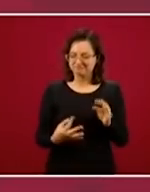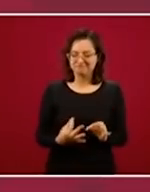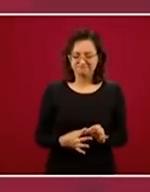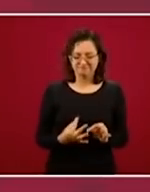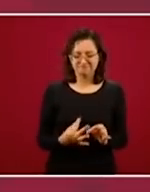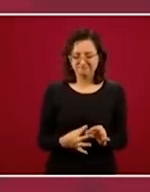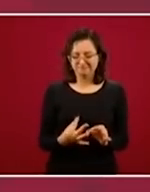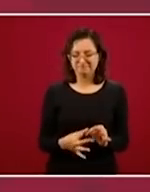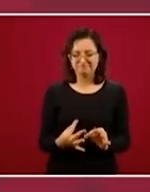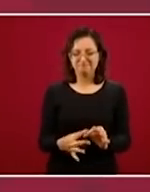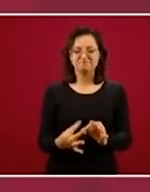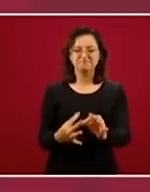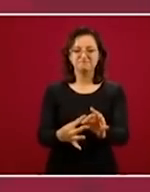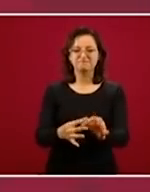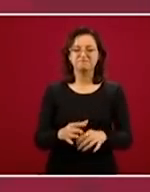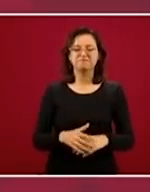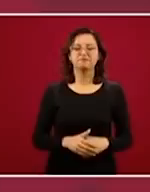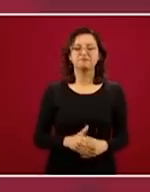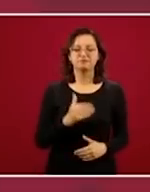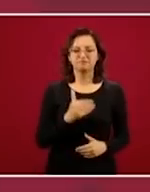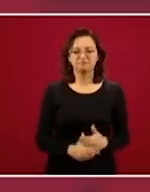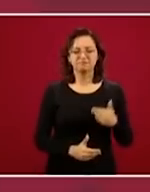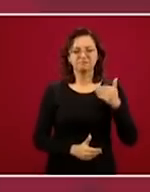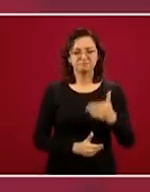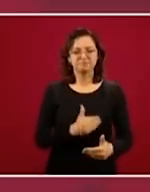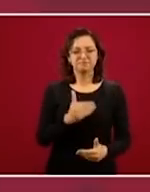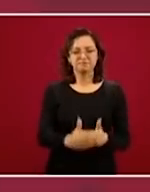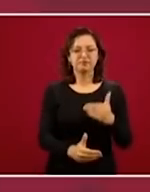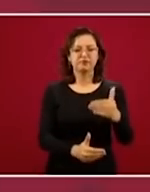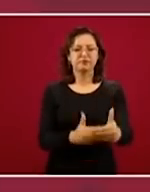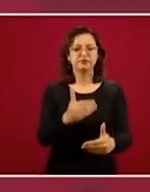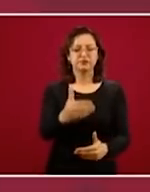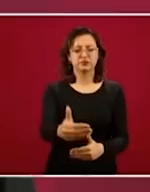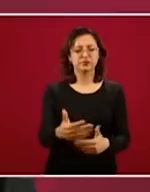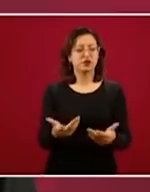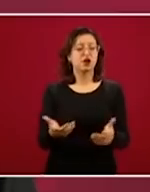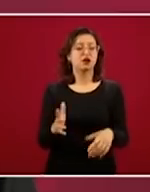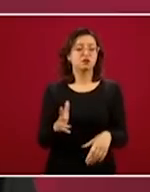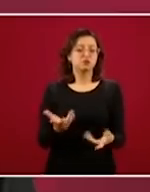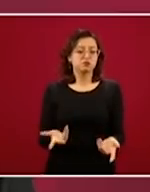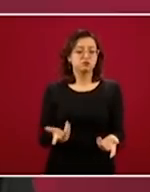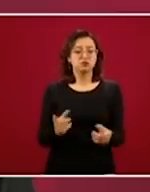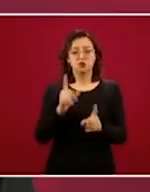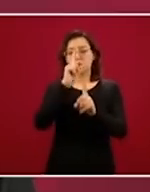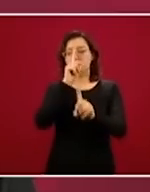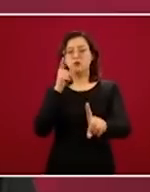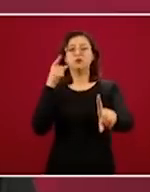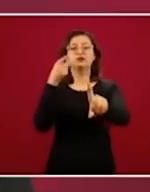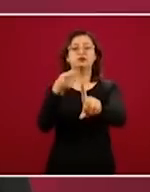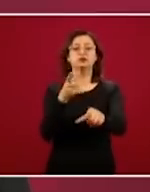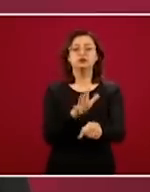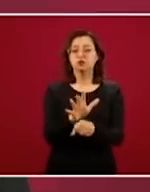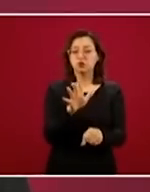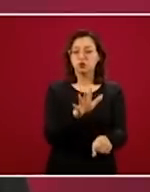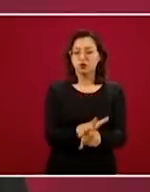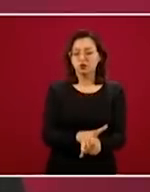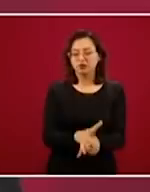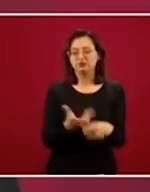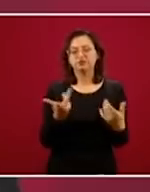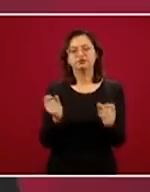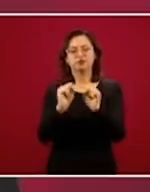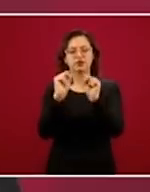vamos avanzando en este plan para mejorar el sistema